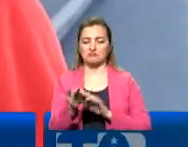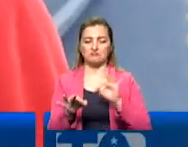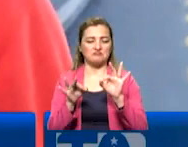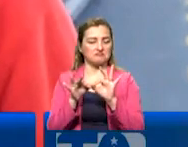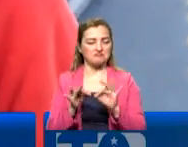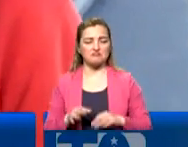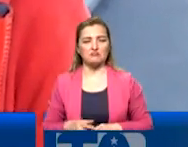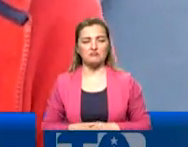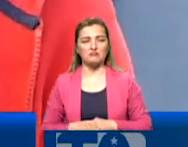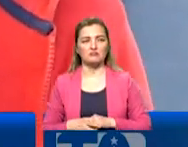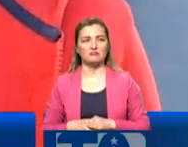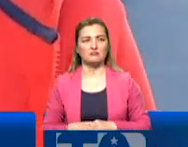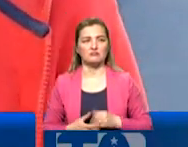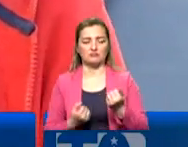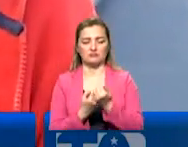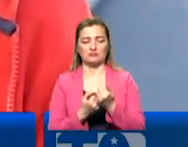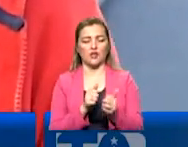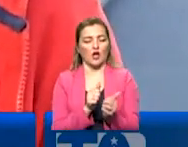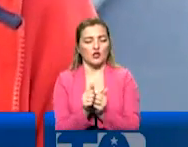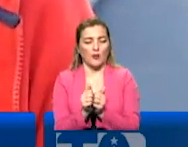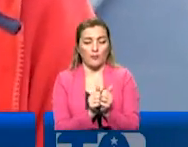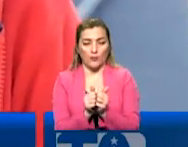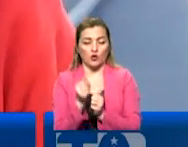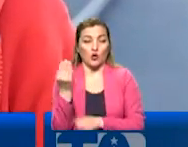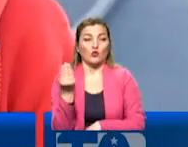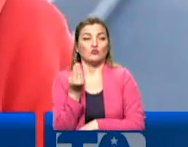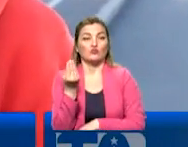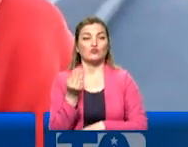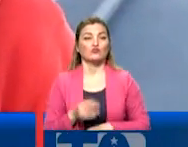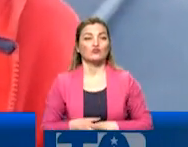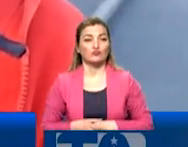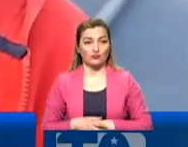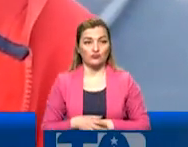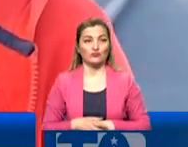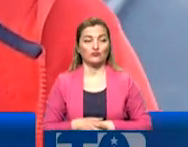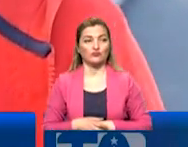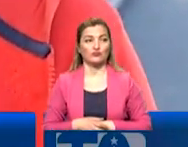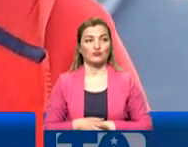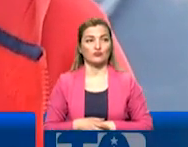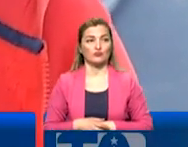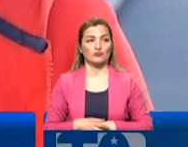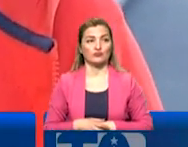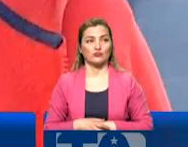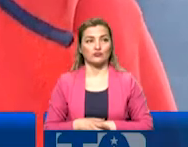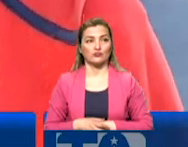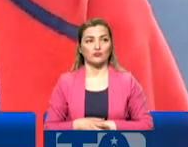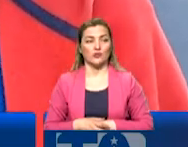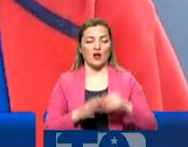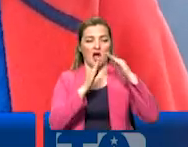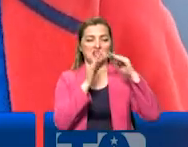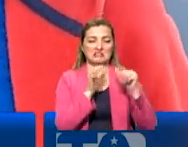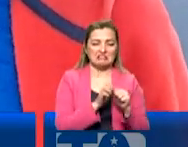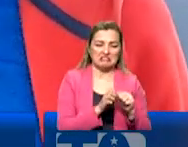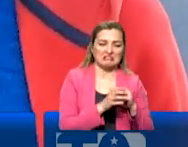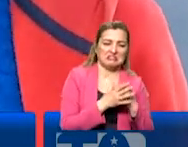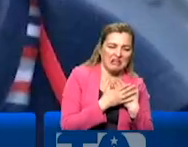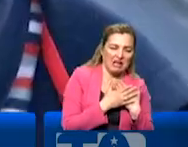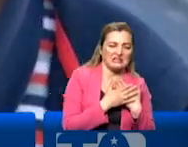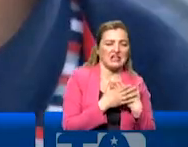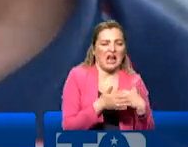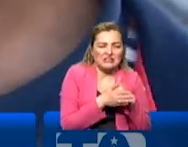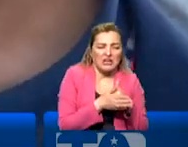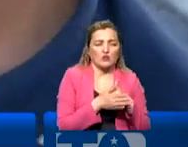perfecto, que apoyen al deporte, que apoyen a la juventud, que no solo estén encerrados en sus casas, sino que salgan a hacer un